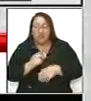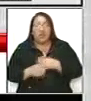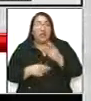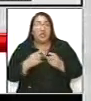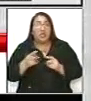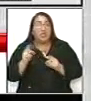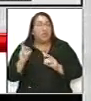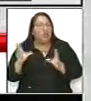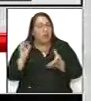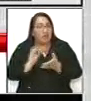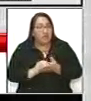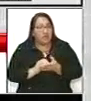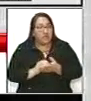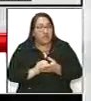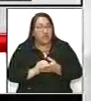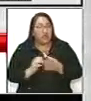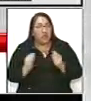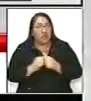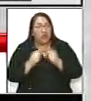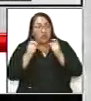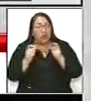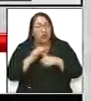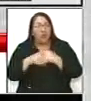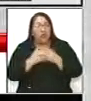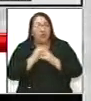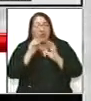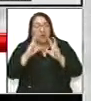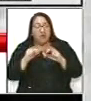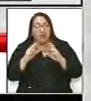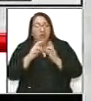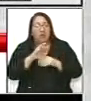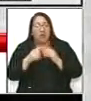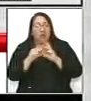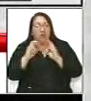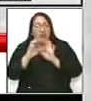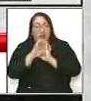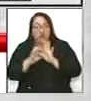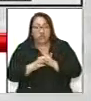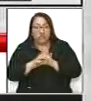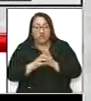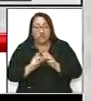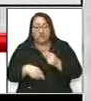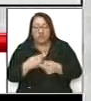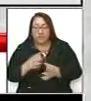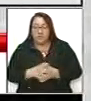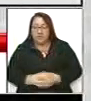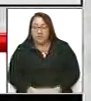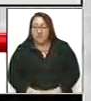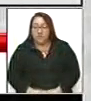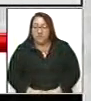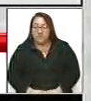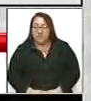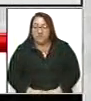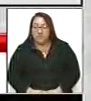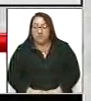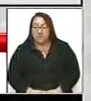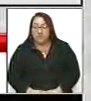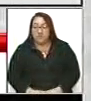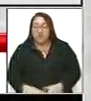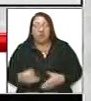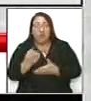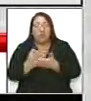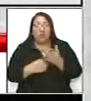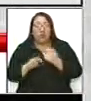la inaplicación vía control difuso por incompatibilidad constitucional. Siguiente. El fundamento 44